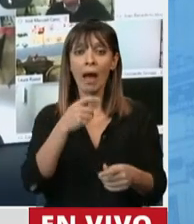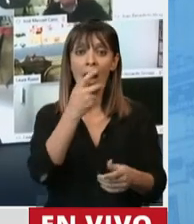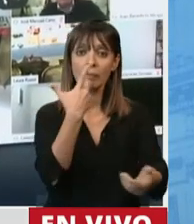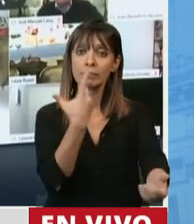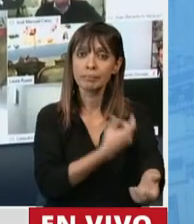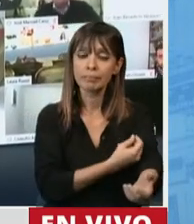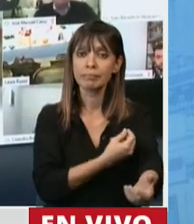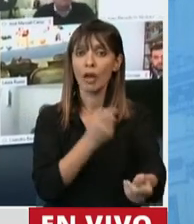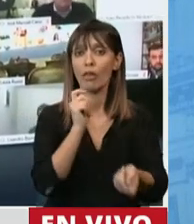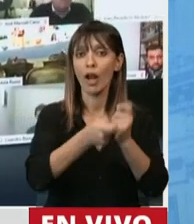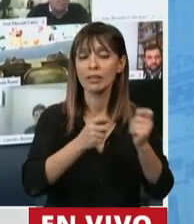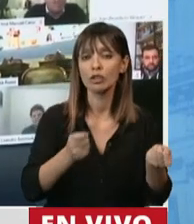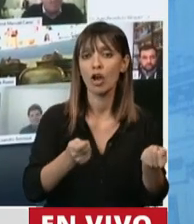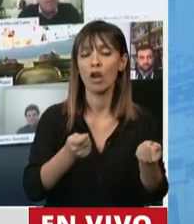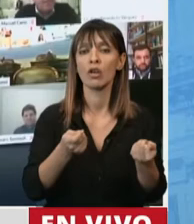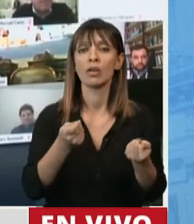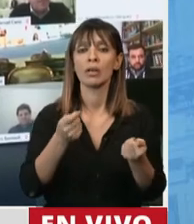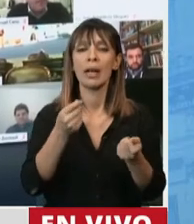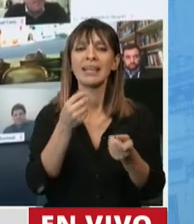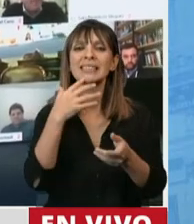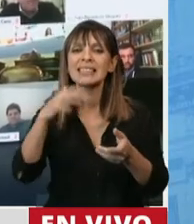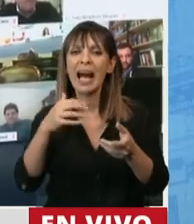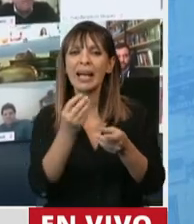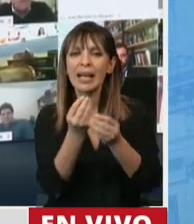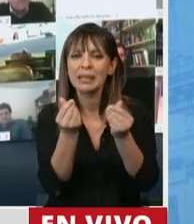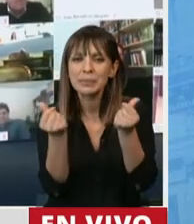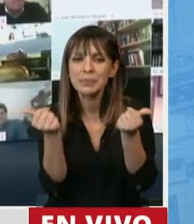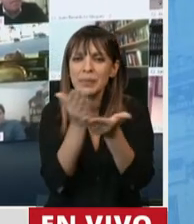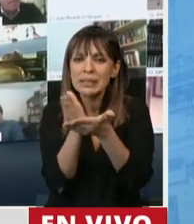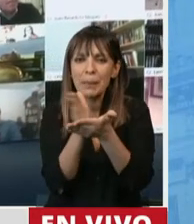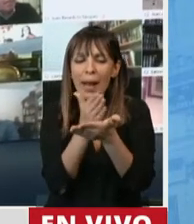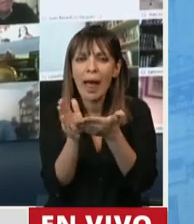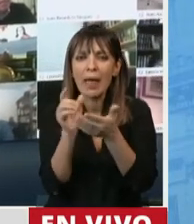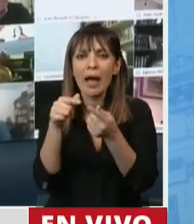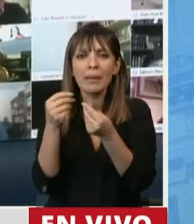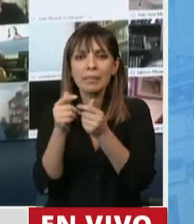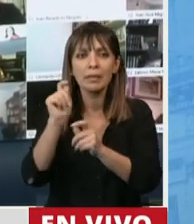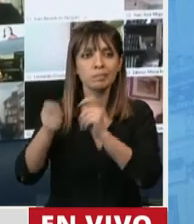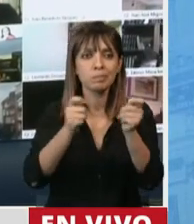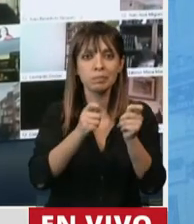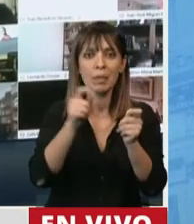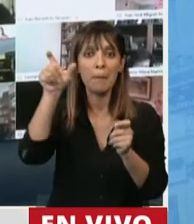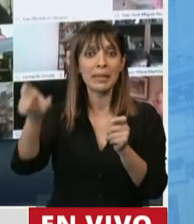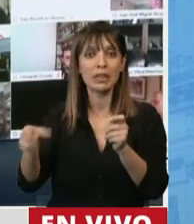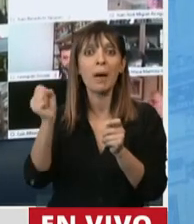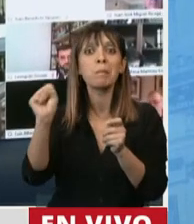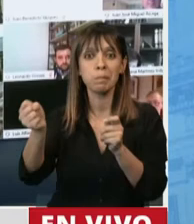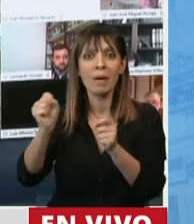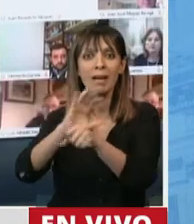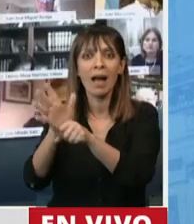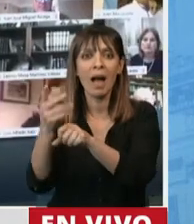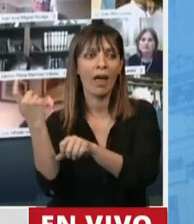anticuerpos del plasma de algún paciente enfermo recuperado a algún paciente que está en la fase aguda de la